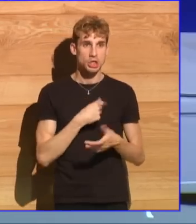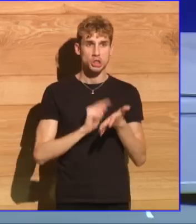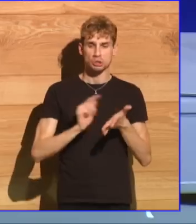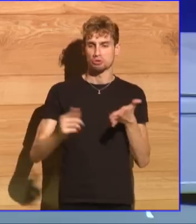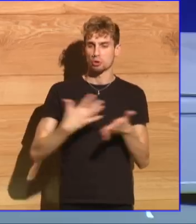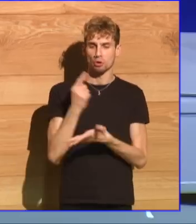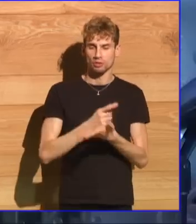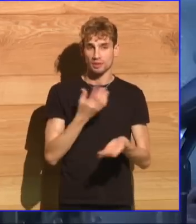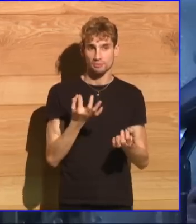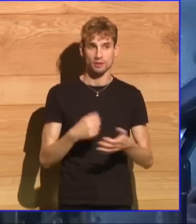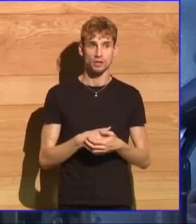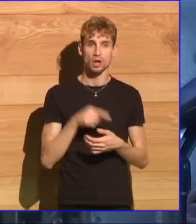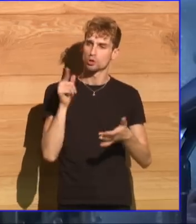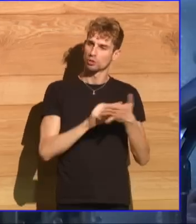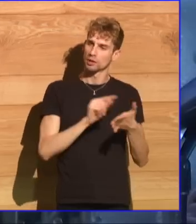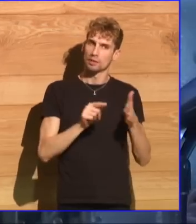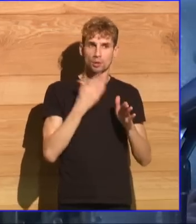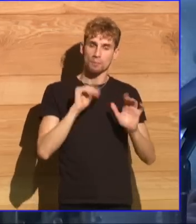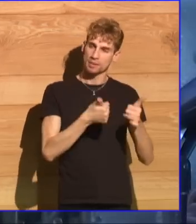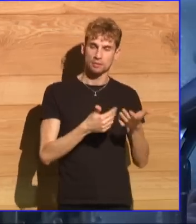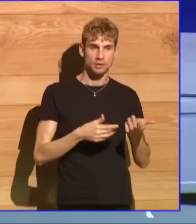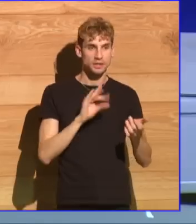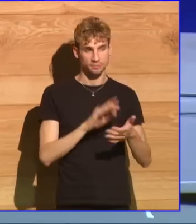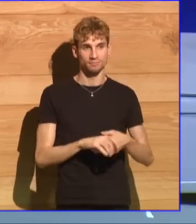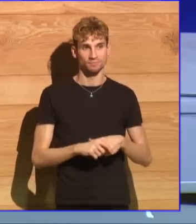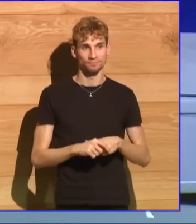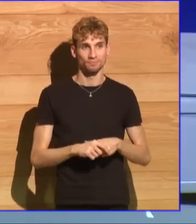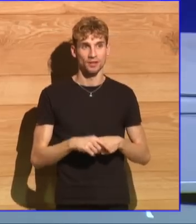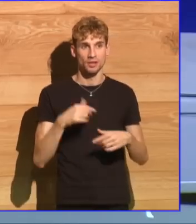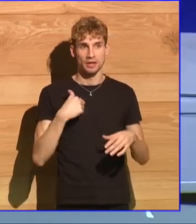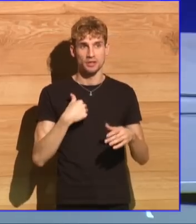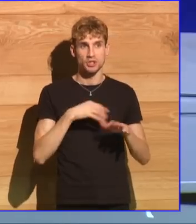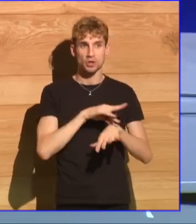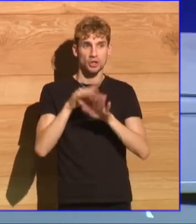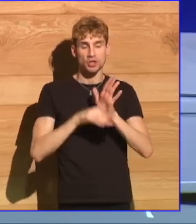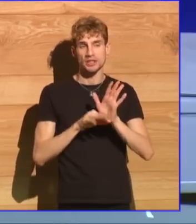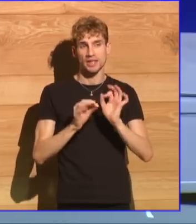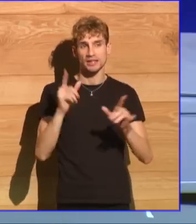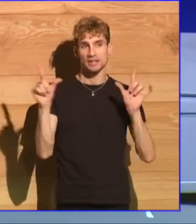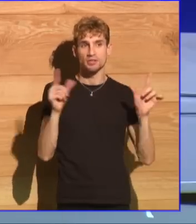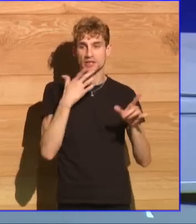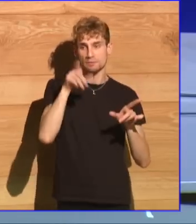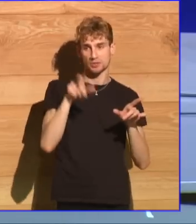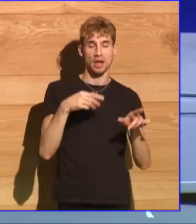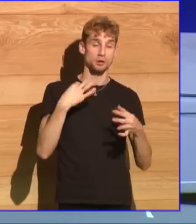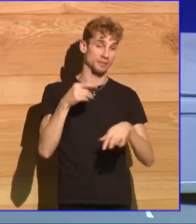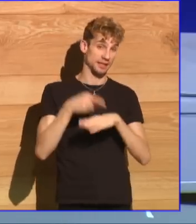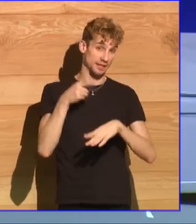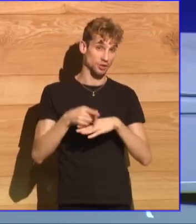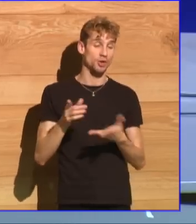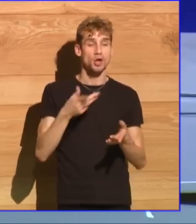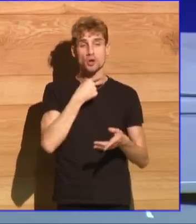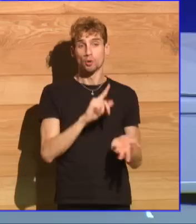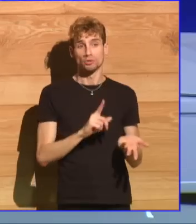vez. Tú escribías desde Yo he el sido principio, guionista ¿no? de prueba de televisión y cuando no le gustaba a quien fuera, generalmente al director, no le gustaba lo